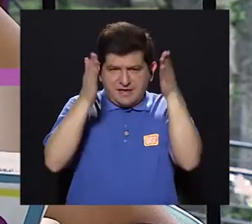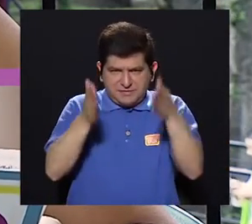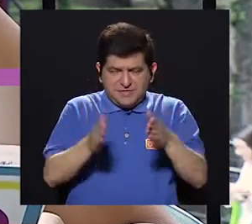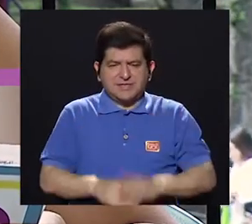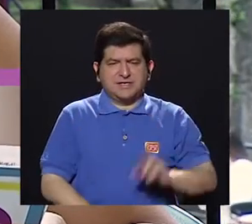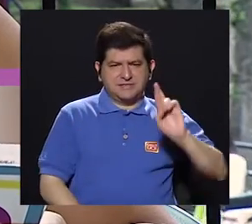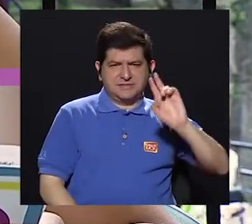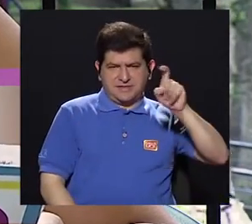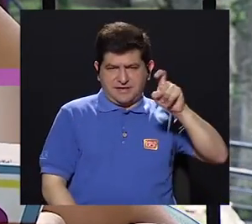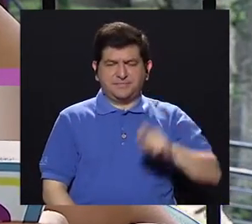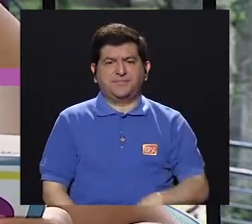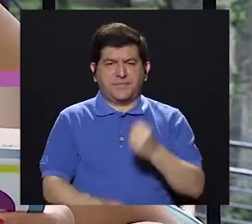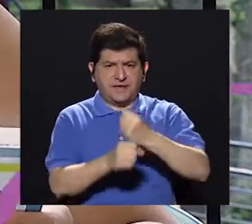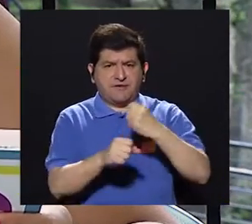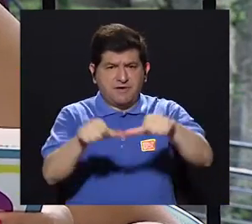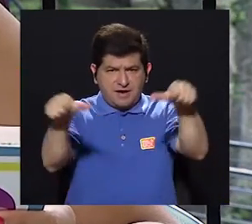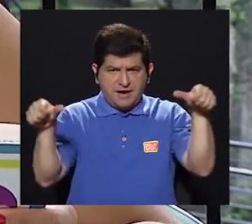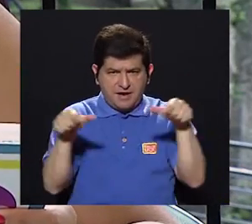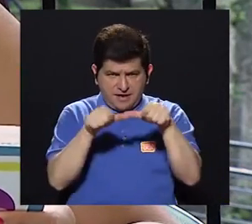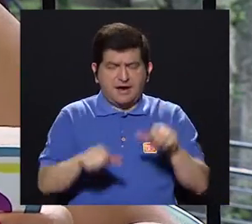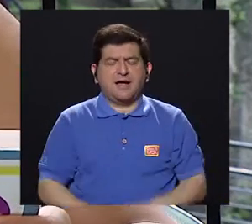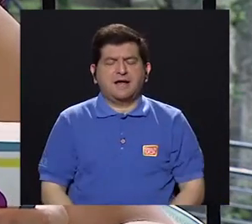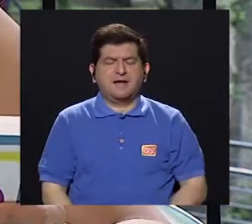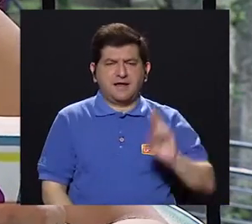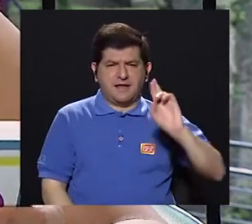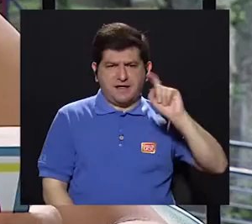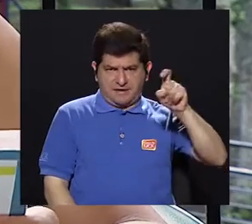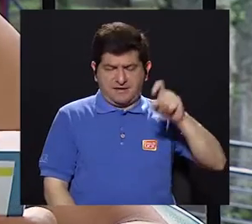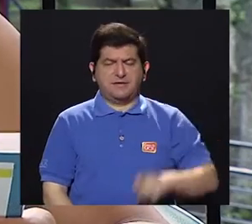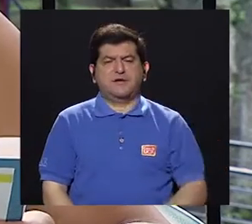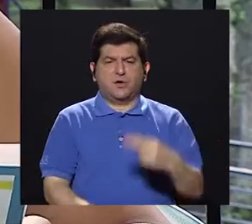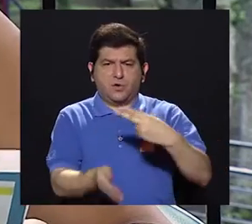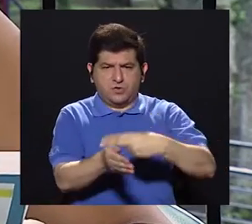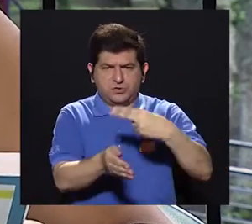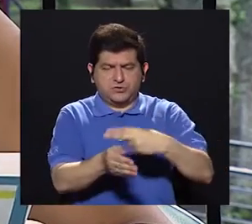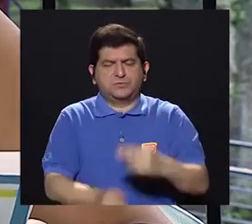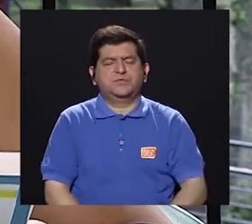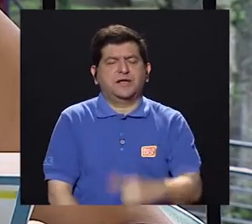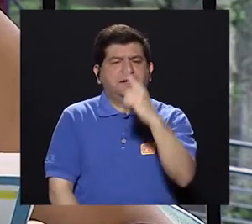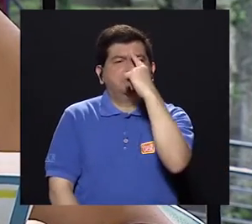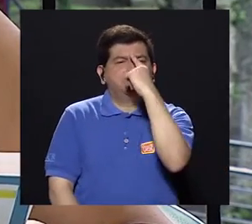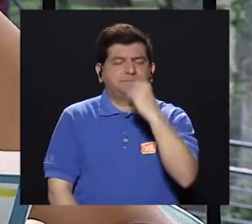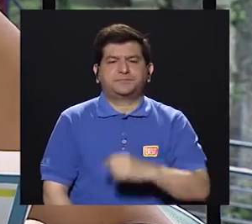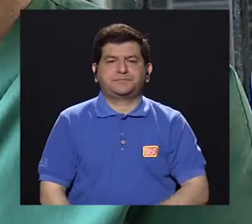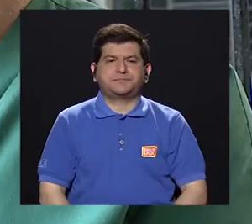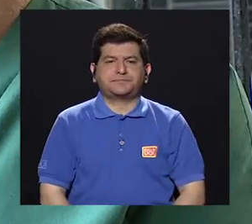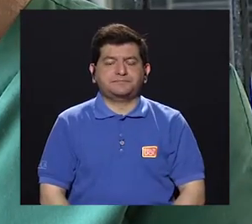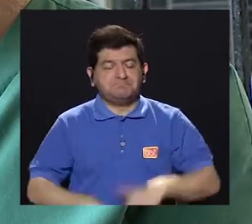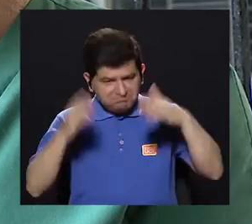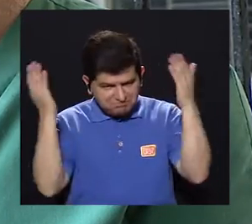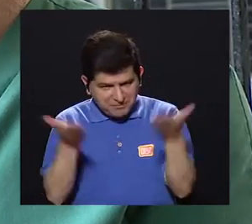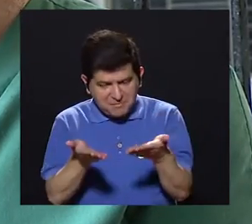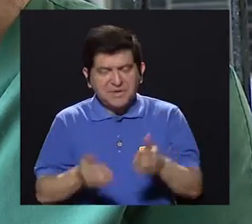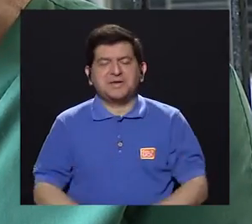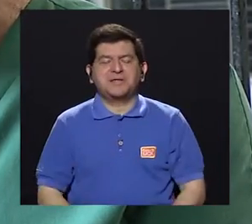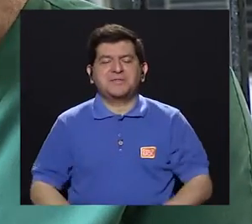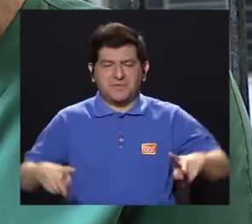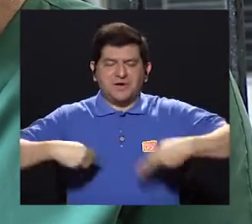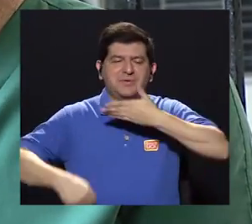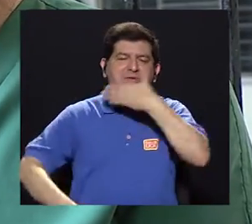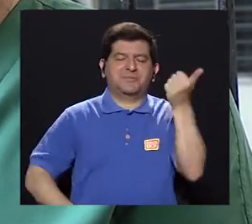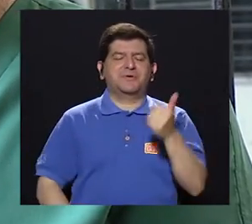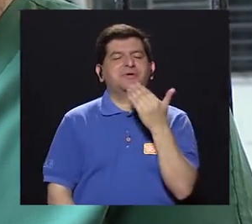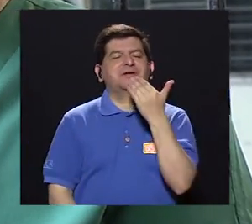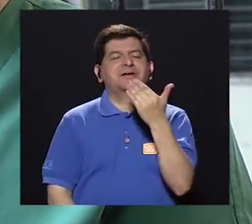es imagenólogo, labora en el área de radiología e imágenes médicas del Hospital Rafael Ángel Calderón Guardia. Bienvenido a Vivir